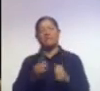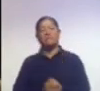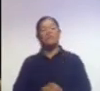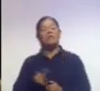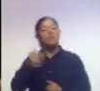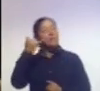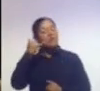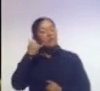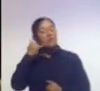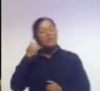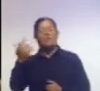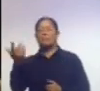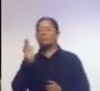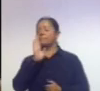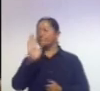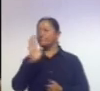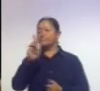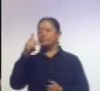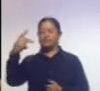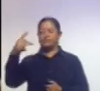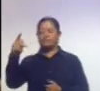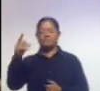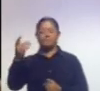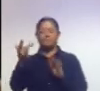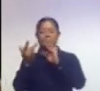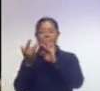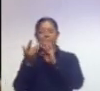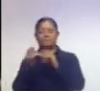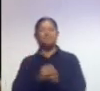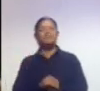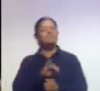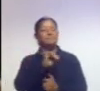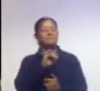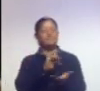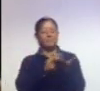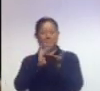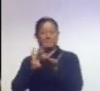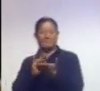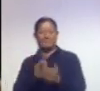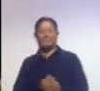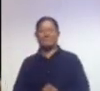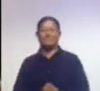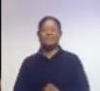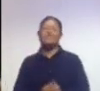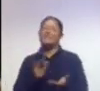Comunicarse directamente con ustedes, directamente. Contactarlos directamente. Sí, muchas gracias, licenciada. Muchas gracias. Muy buenas gracias tardes. Gracias a ambas. Buenas tardes.